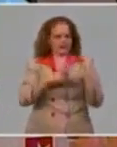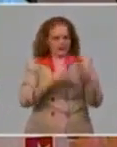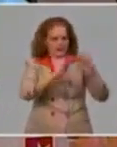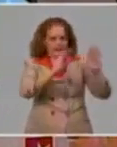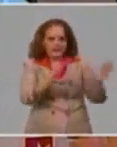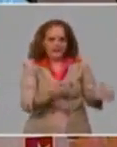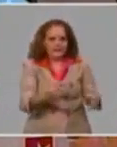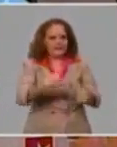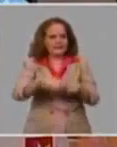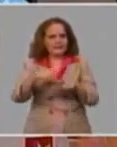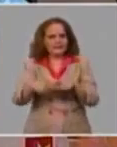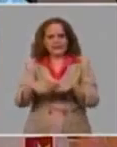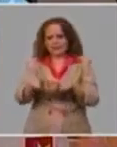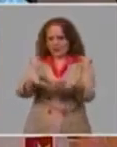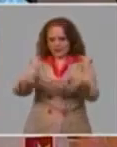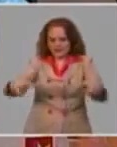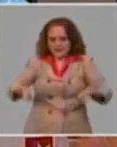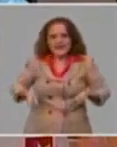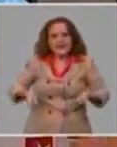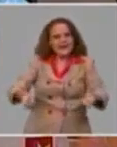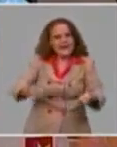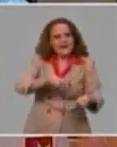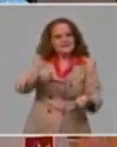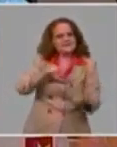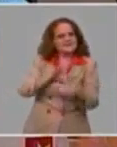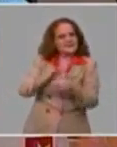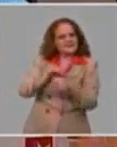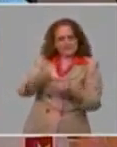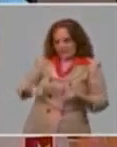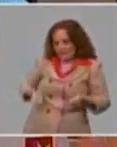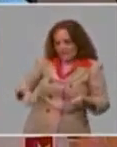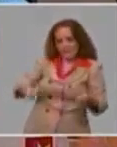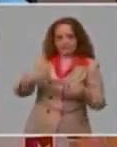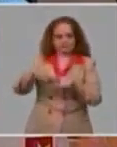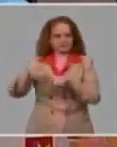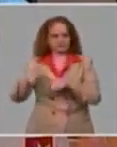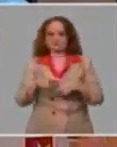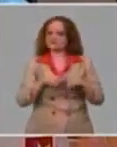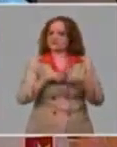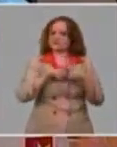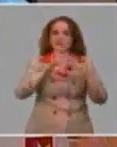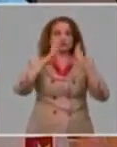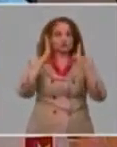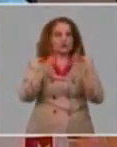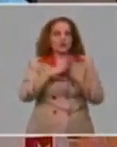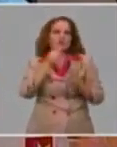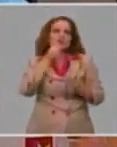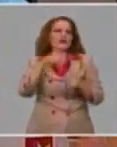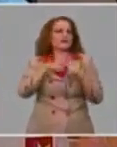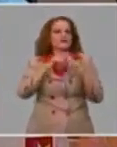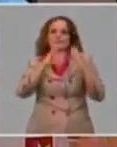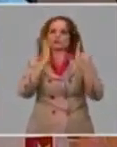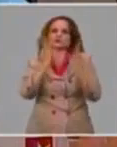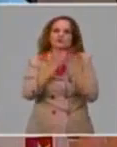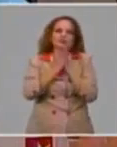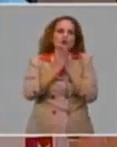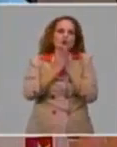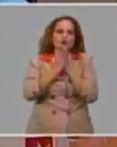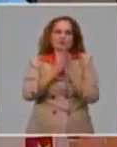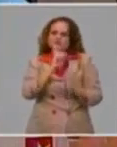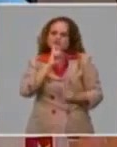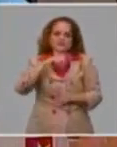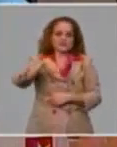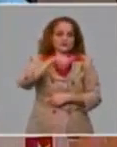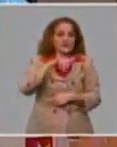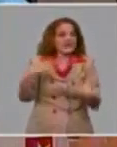camilla y un grupo de actividades, porque hemos sumado la fuerza constructora a todas las posibles soluciones que podamos darle a los temas que tienen que ver con